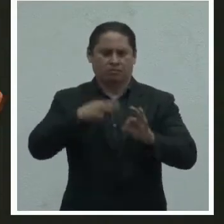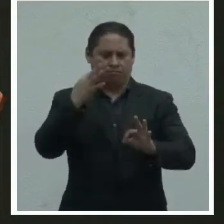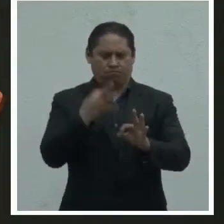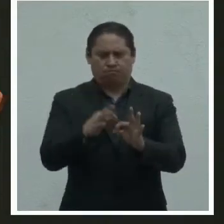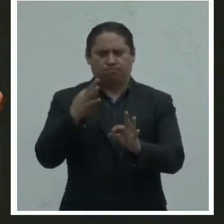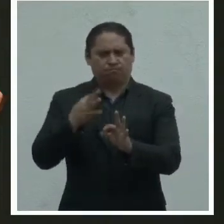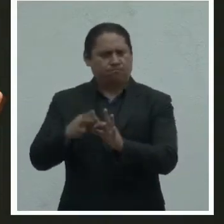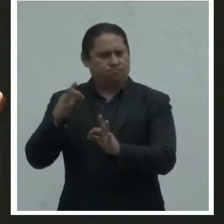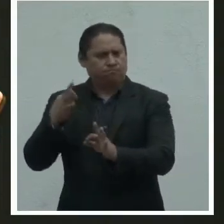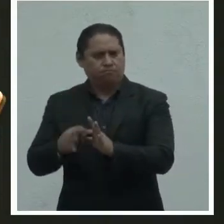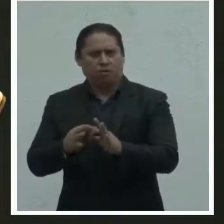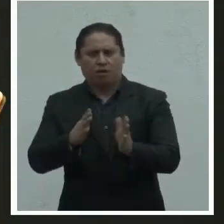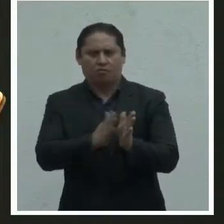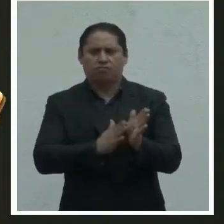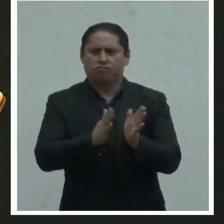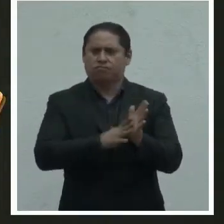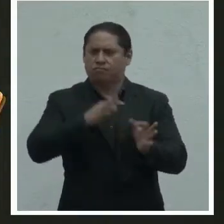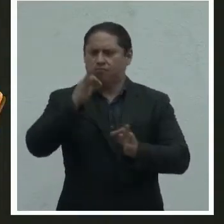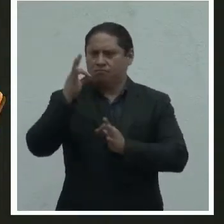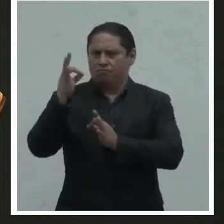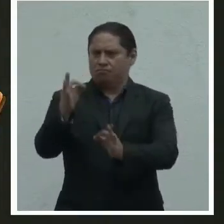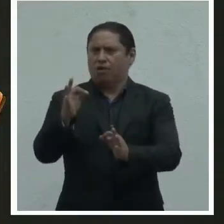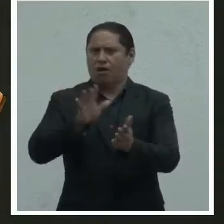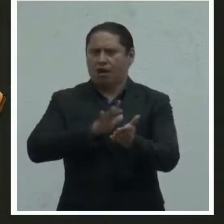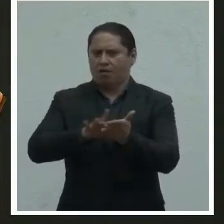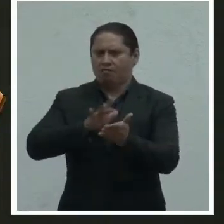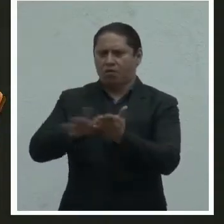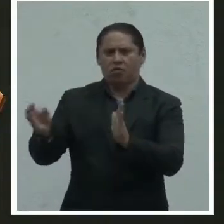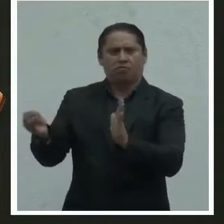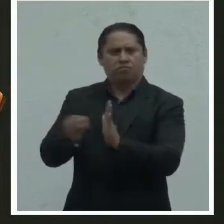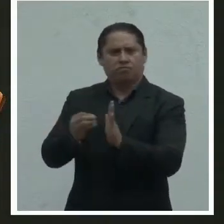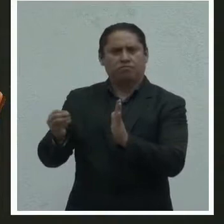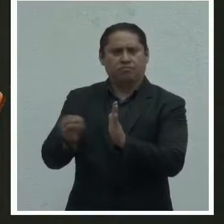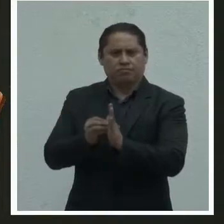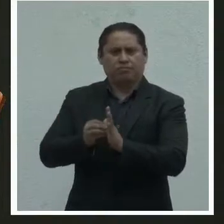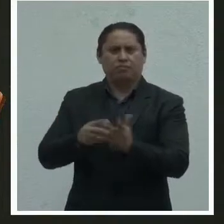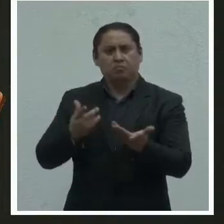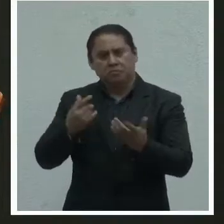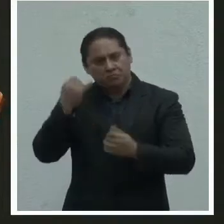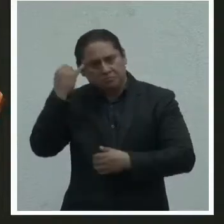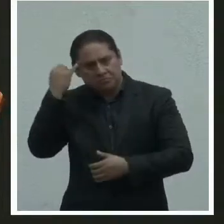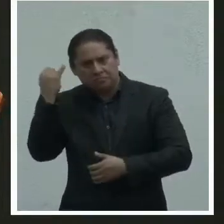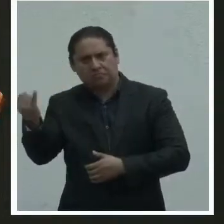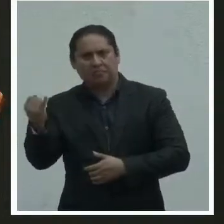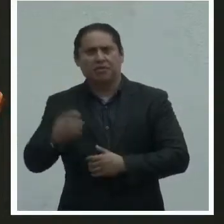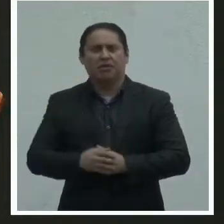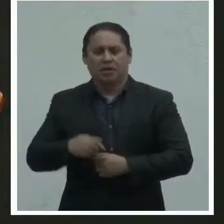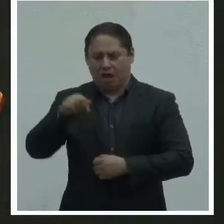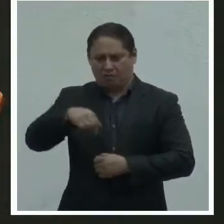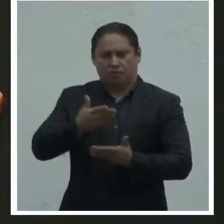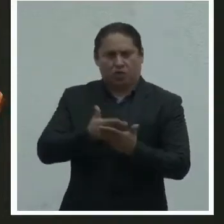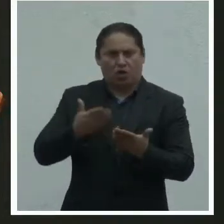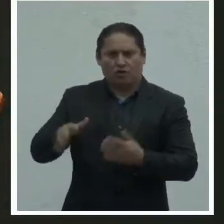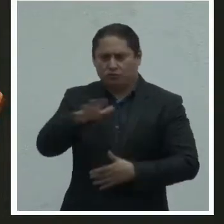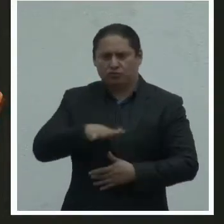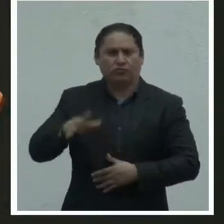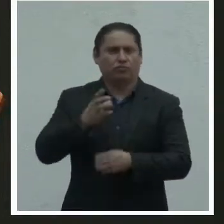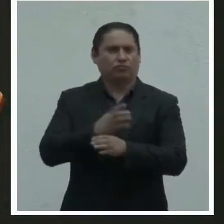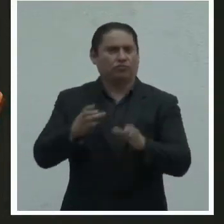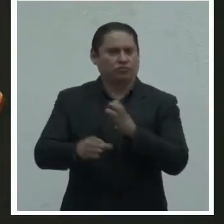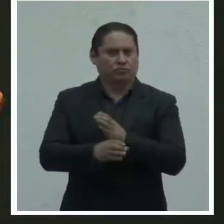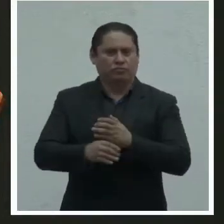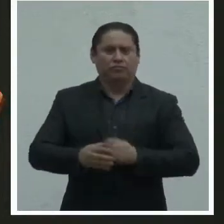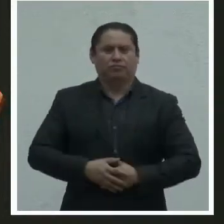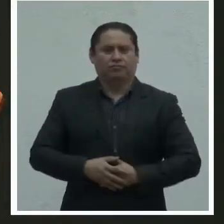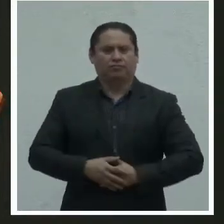y documentos que apoyan la permanencia con situaciones del presente. Desde